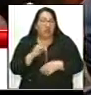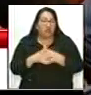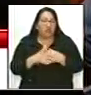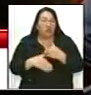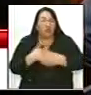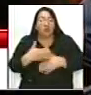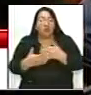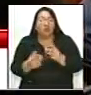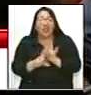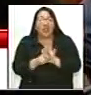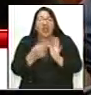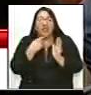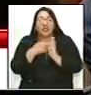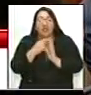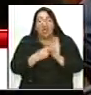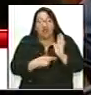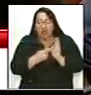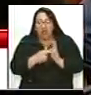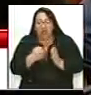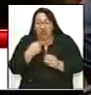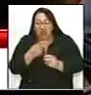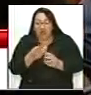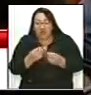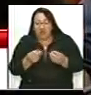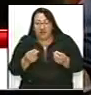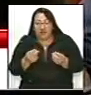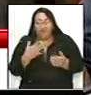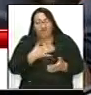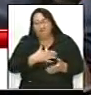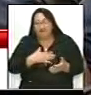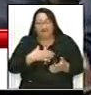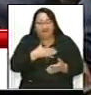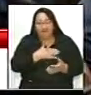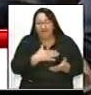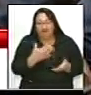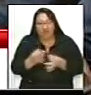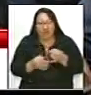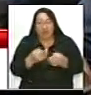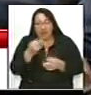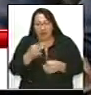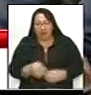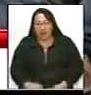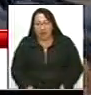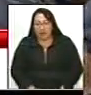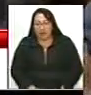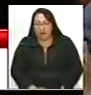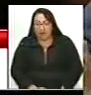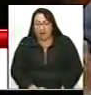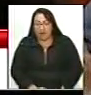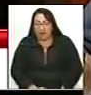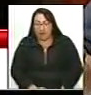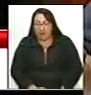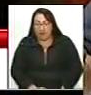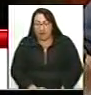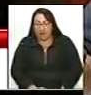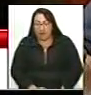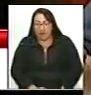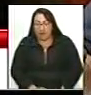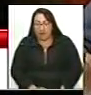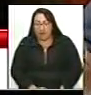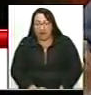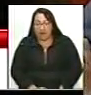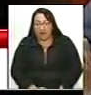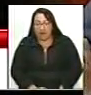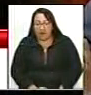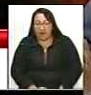procedimientos legales, presidente. Veo que es bastante incómodo expresar la verdad. Veo que es bastante incómodo cuando uno